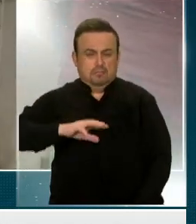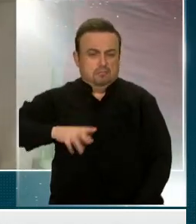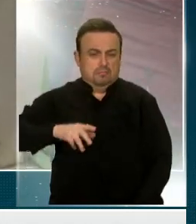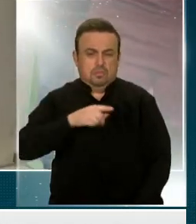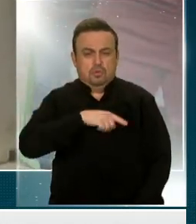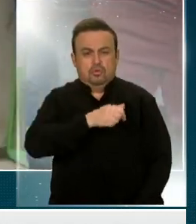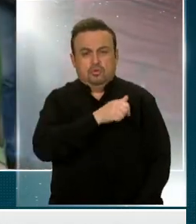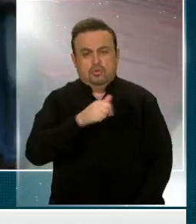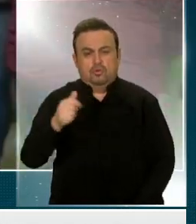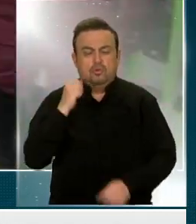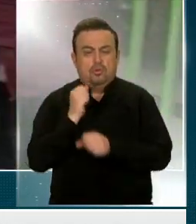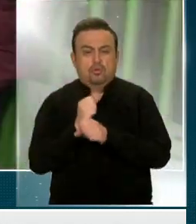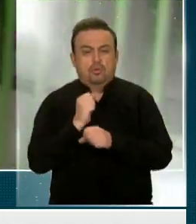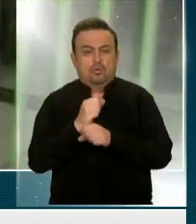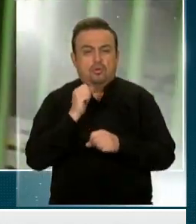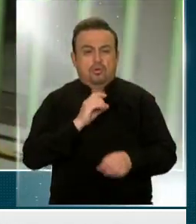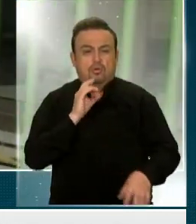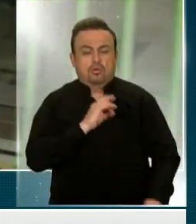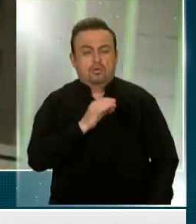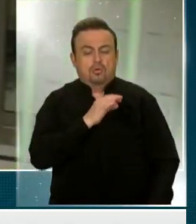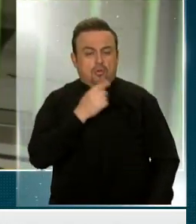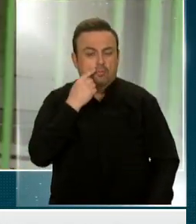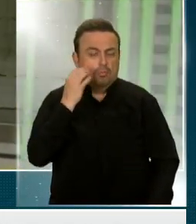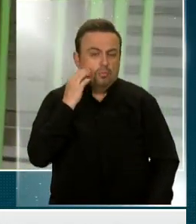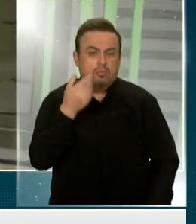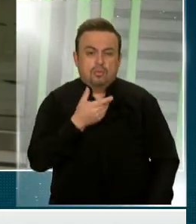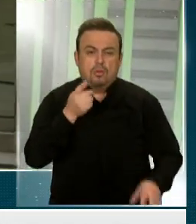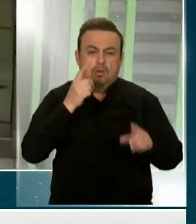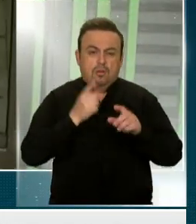a todos los trabajadores chilenos y chilenas